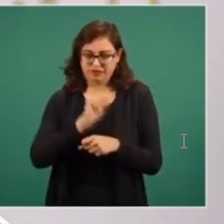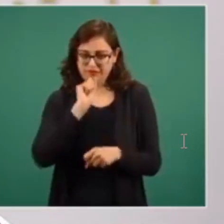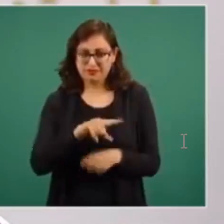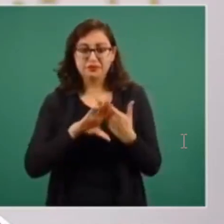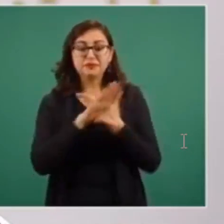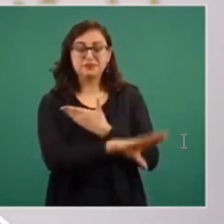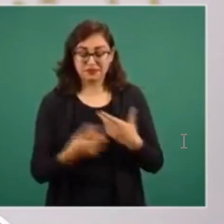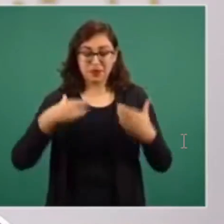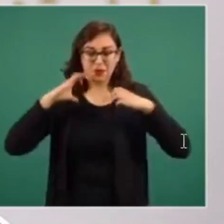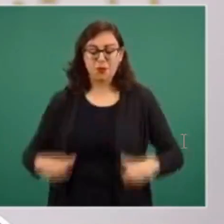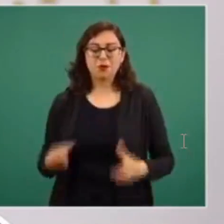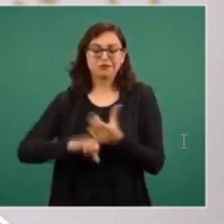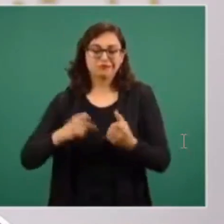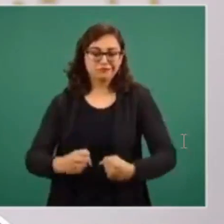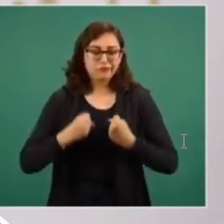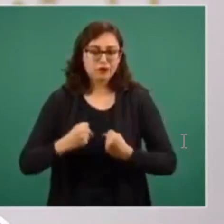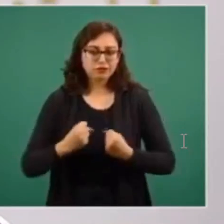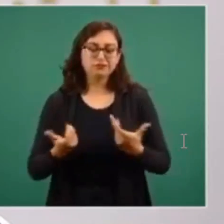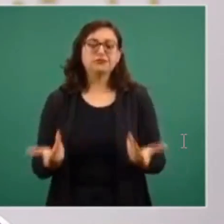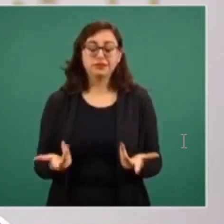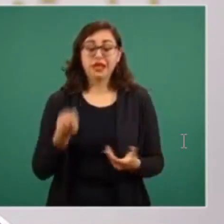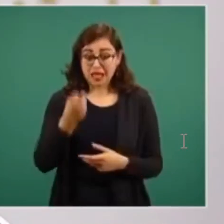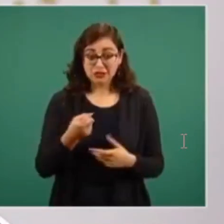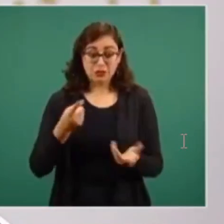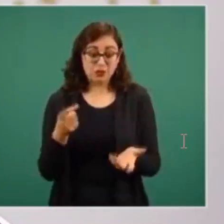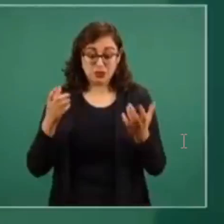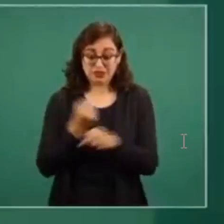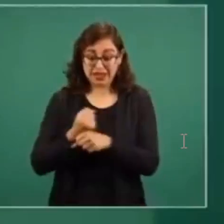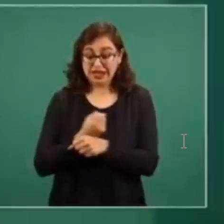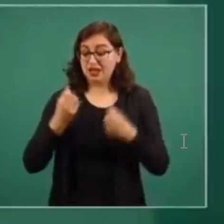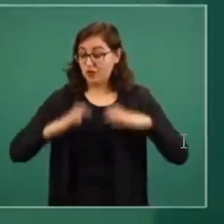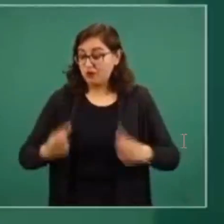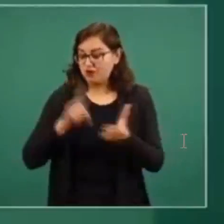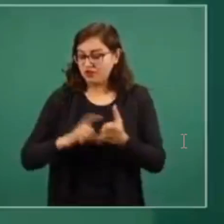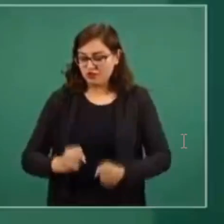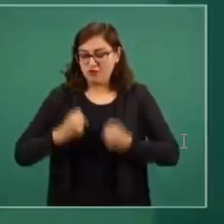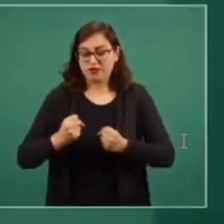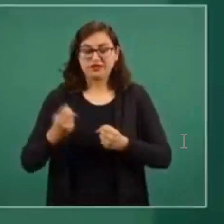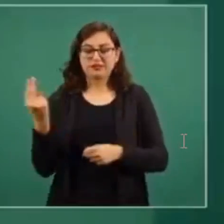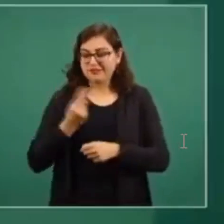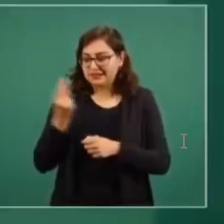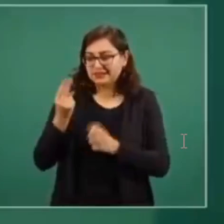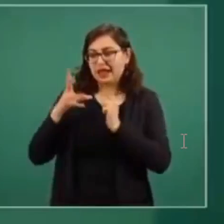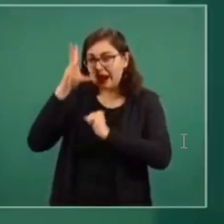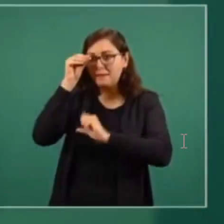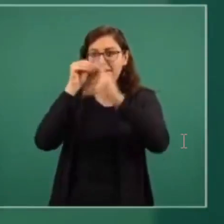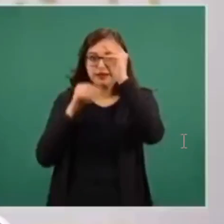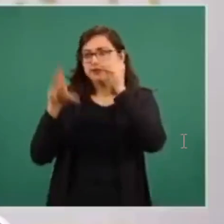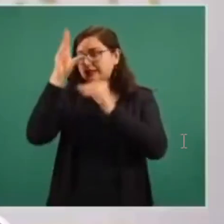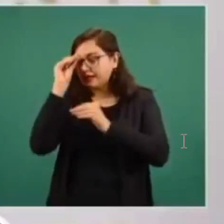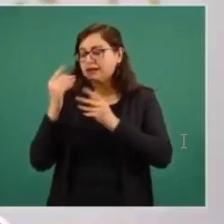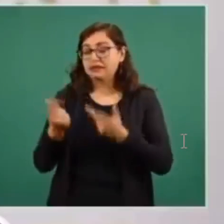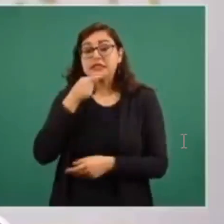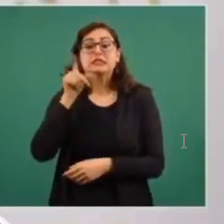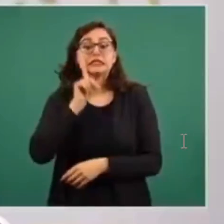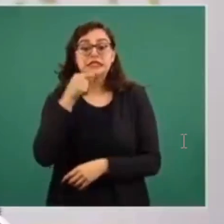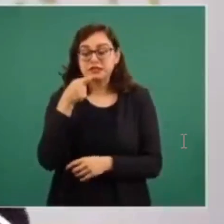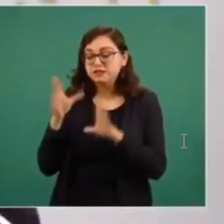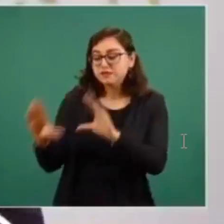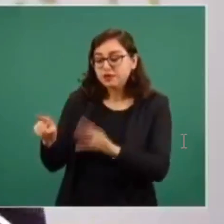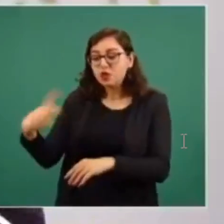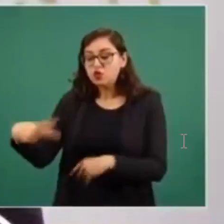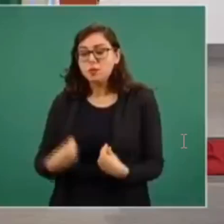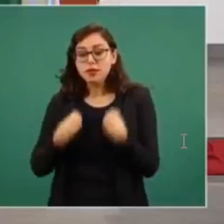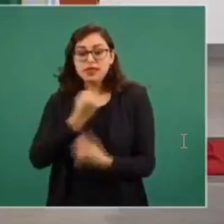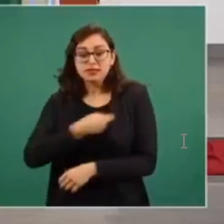es tener un sistema inmune fuerte, y ese sistema inmune fuerte se construye, y a las niñas y a los niños, pues desde muy chiquitos hay que enseñarles el camino de una